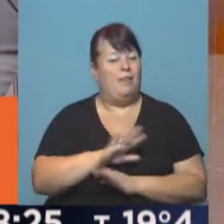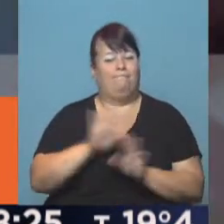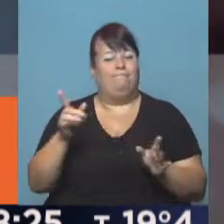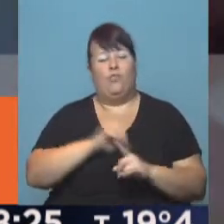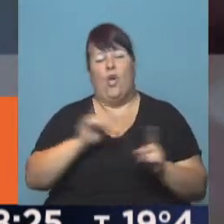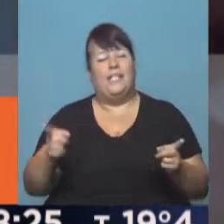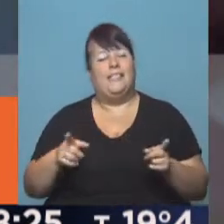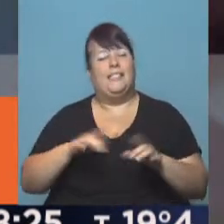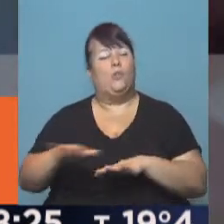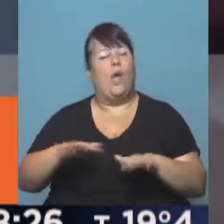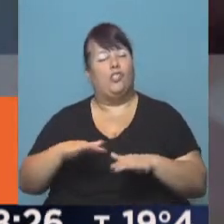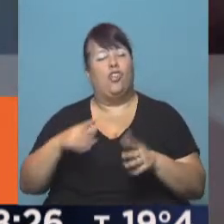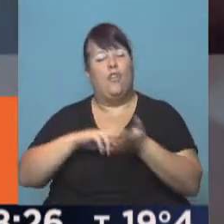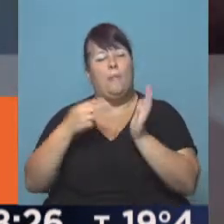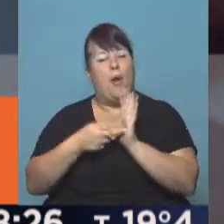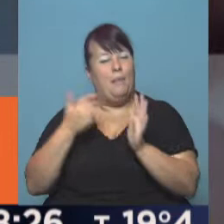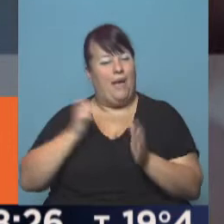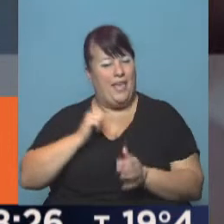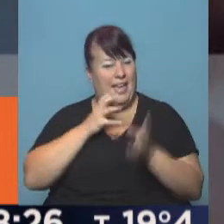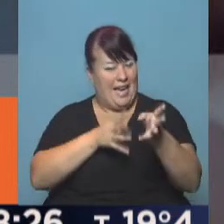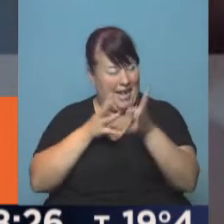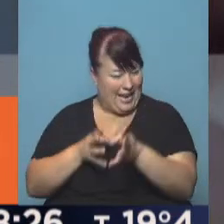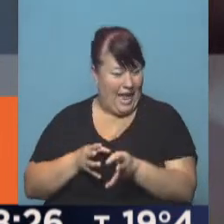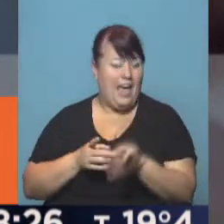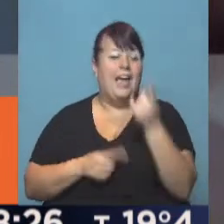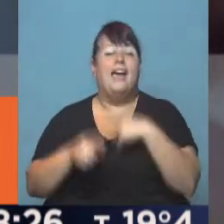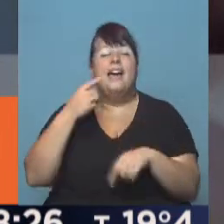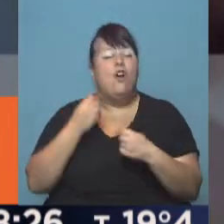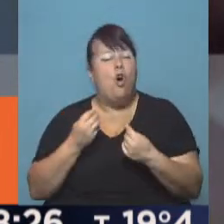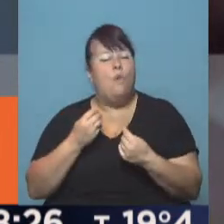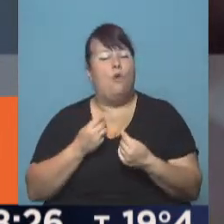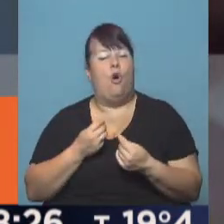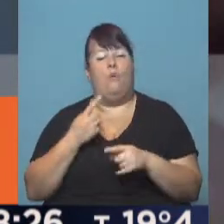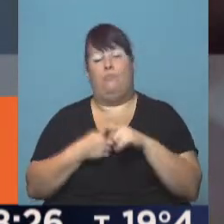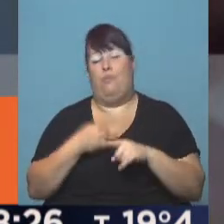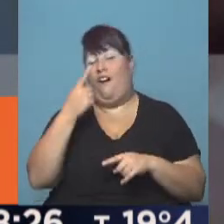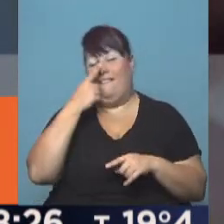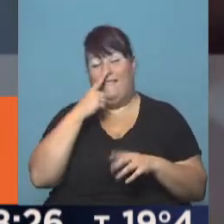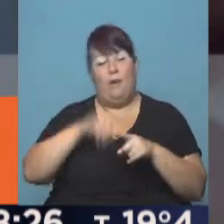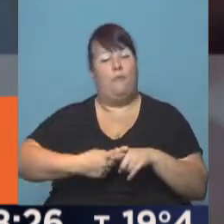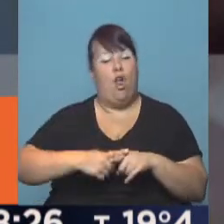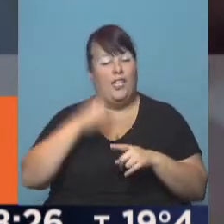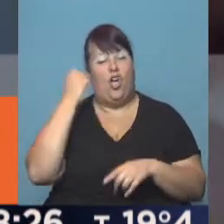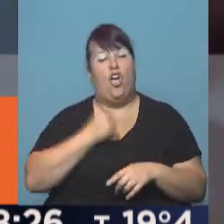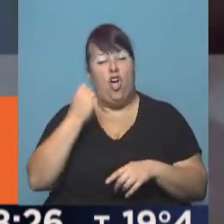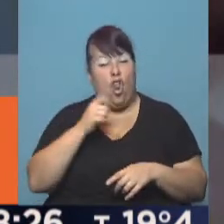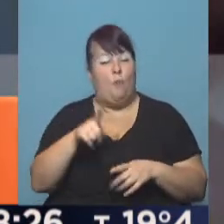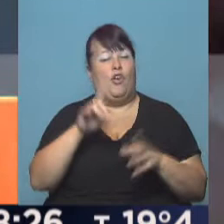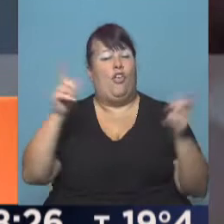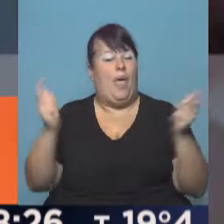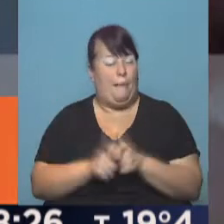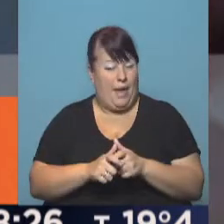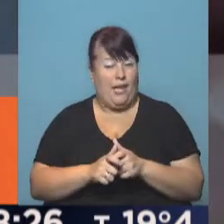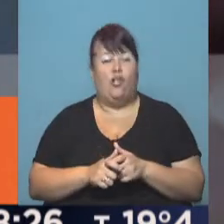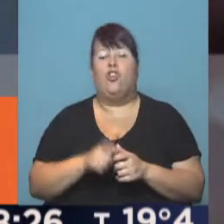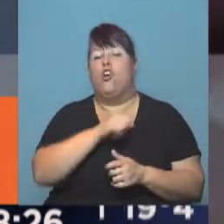el contexto del conflicto armado, del combate. Se dan precisamente por los intereses políticos y económicos de una minoría